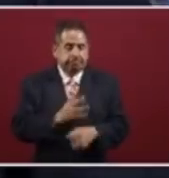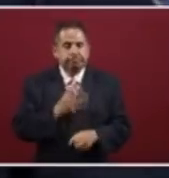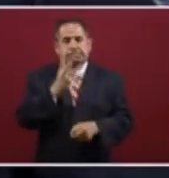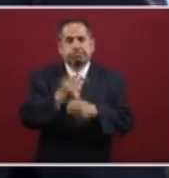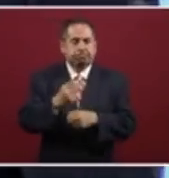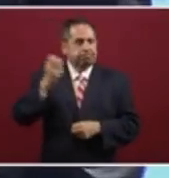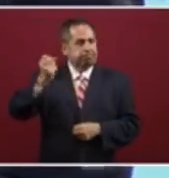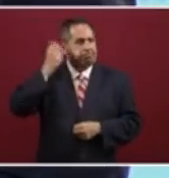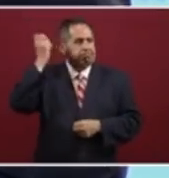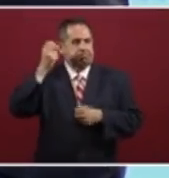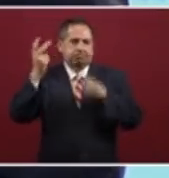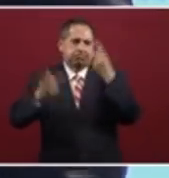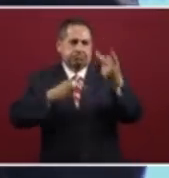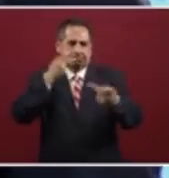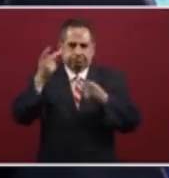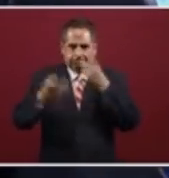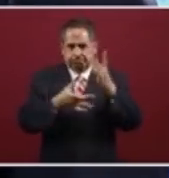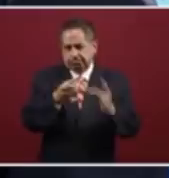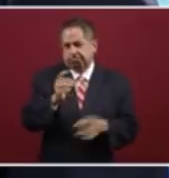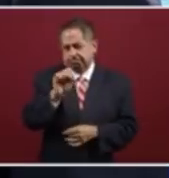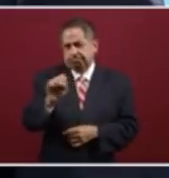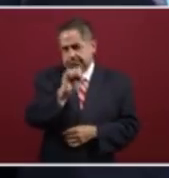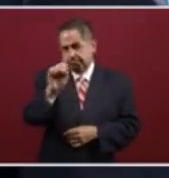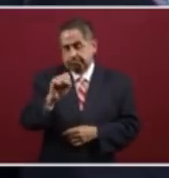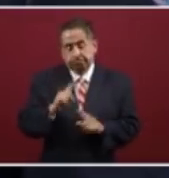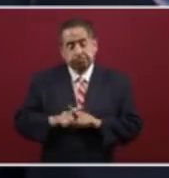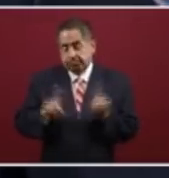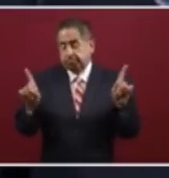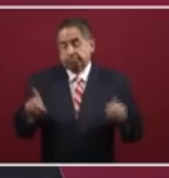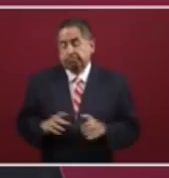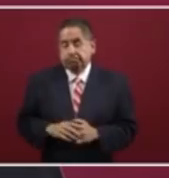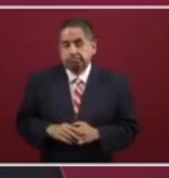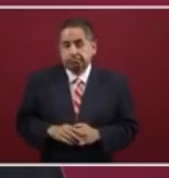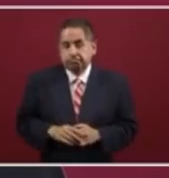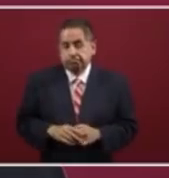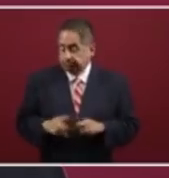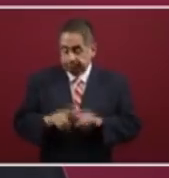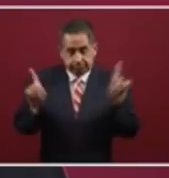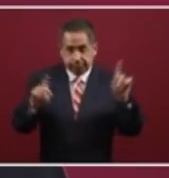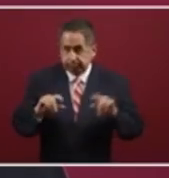y terminé dando el sábado